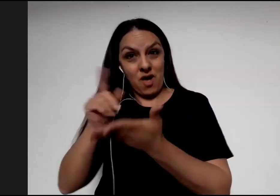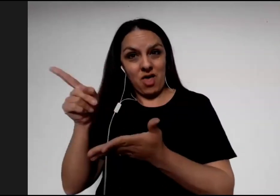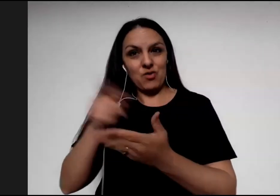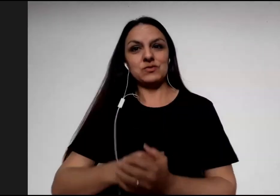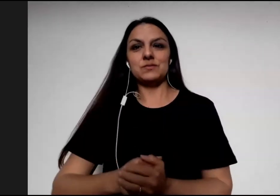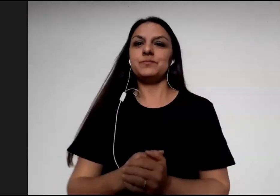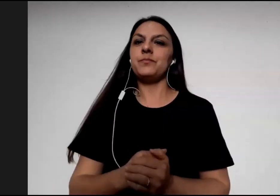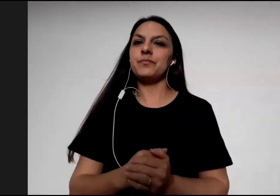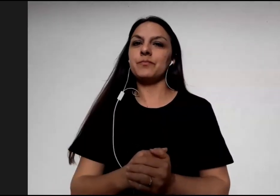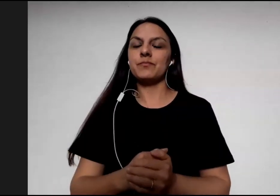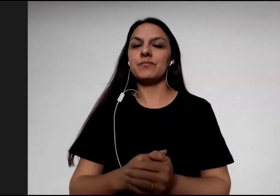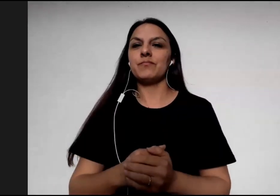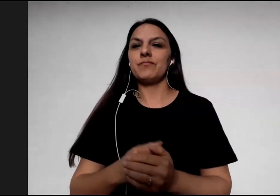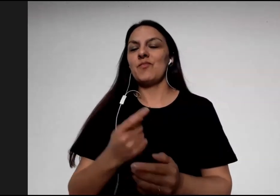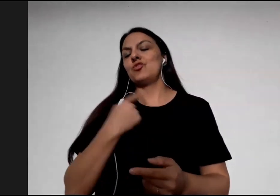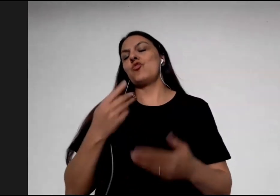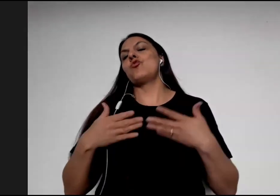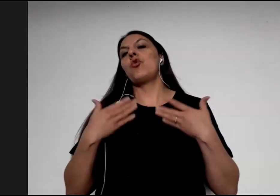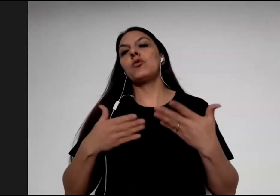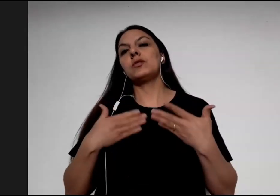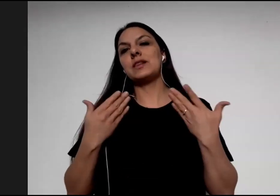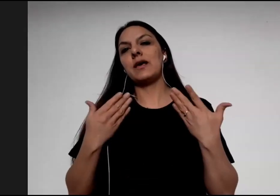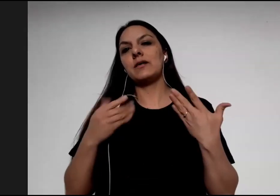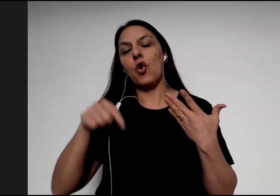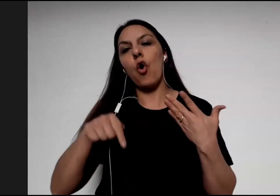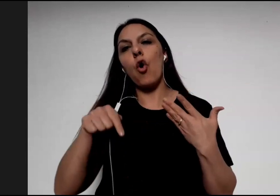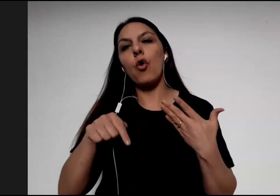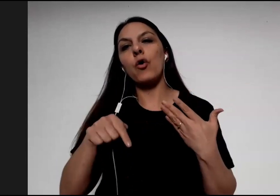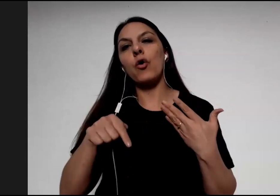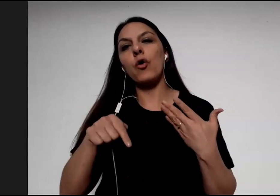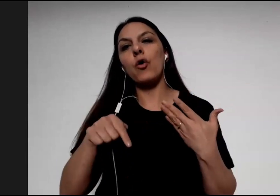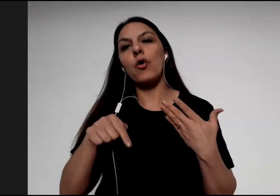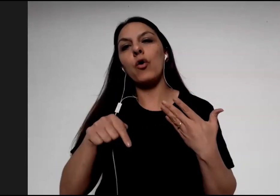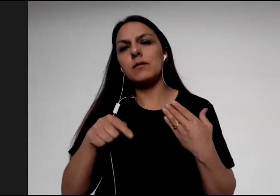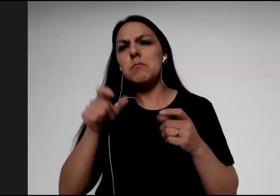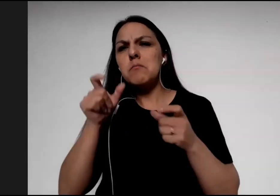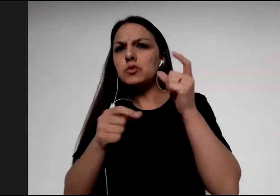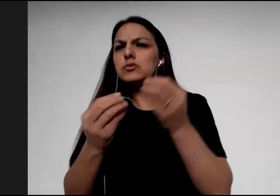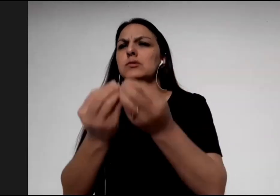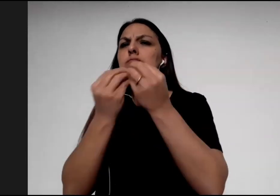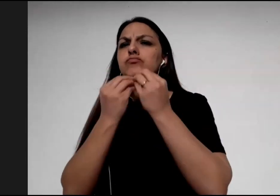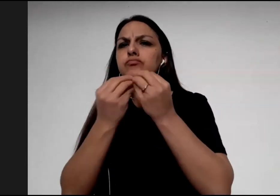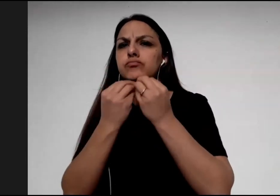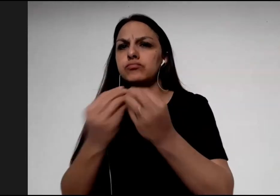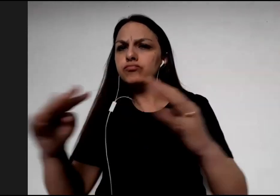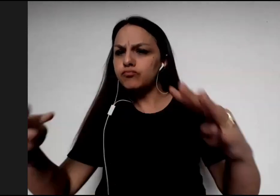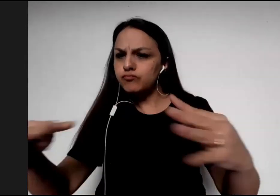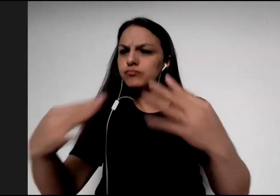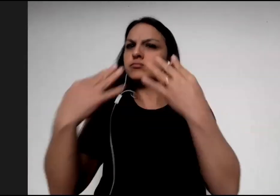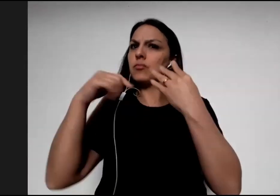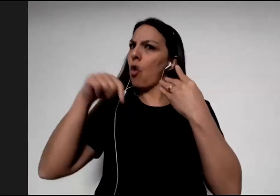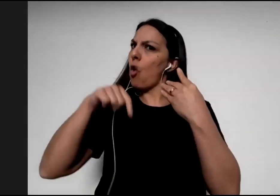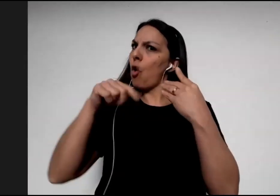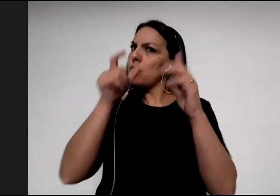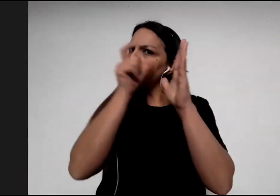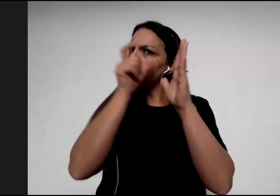contento porque hemos sumado muchísima gente que está participando alrededor de,